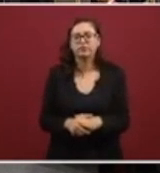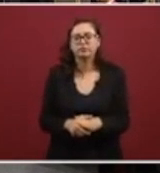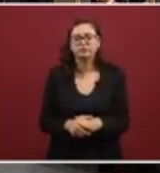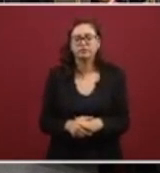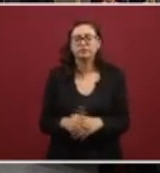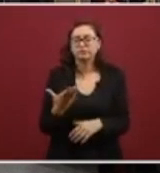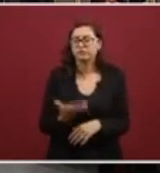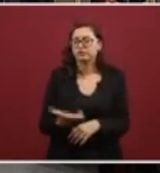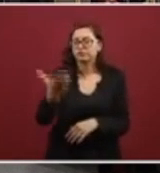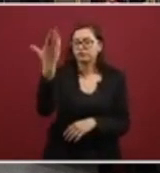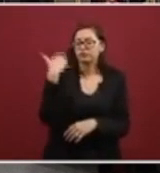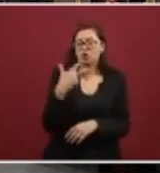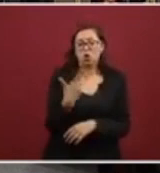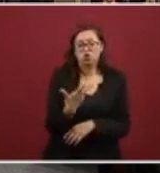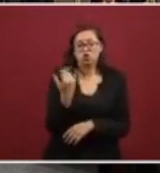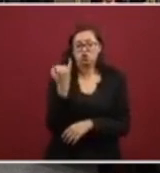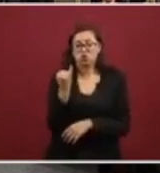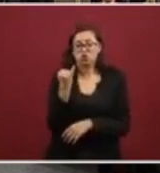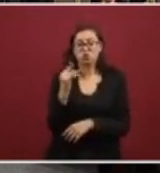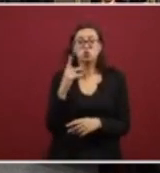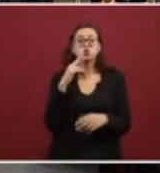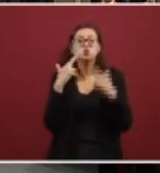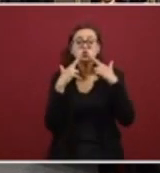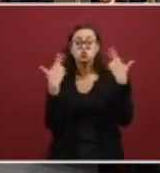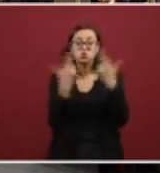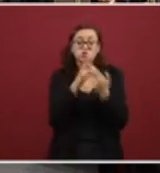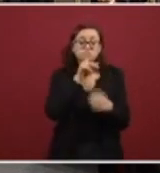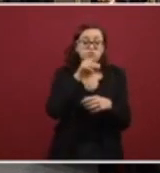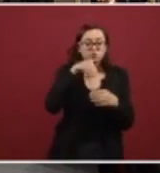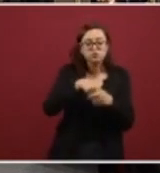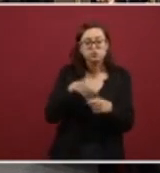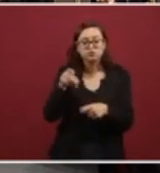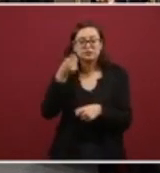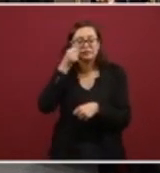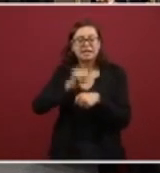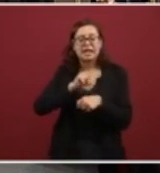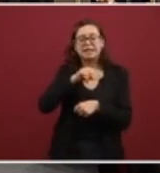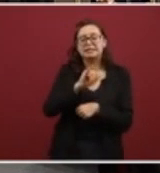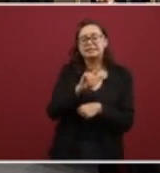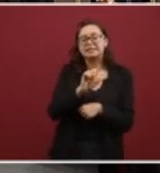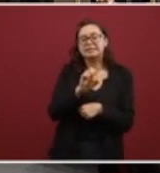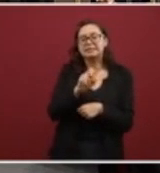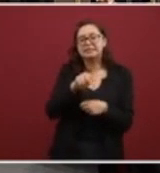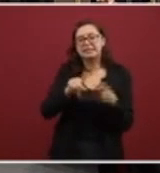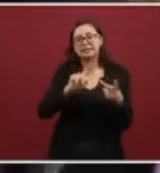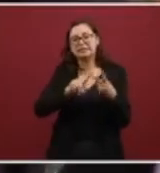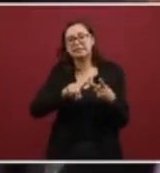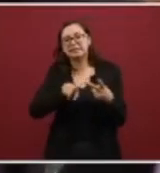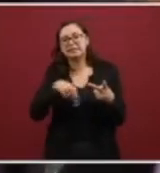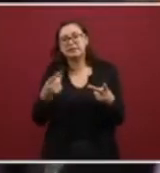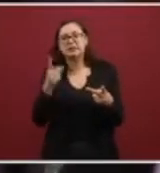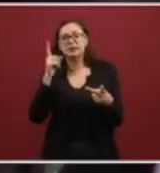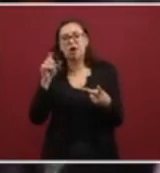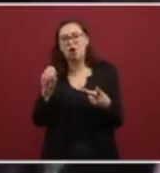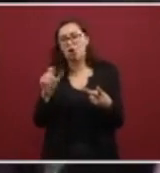una reunión secreta entre la exsecretaria del Interior, la señora Nielsen, y su similar, la señora Olga Sánchez, en